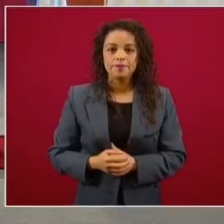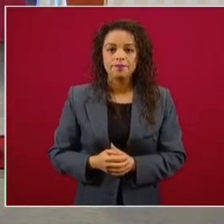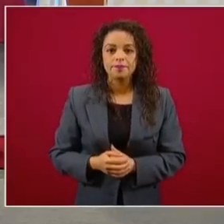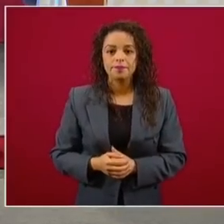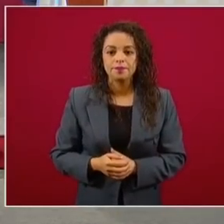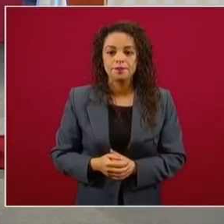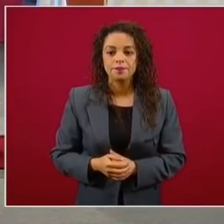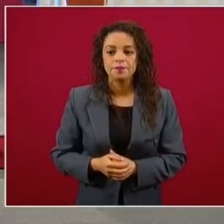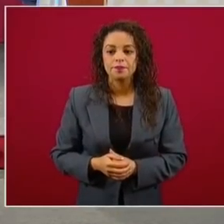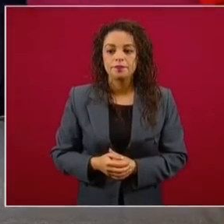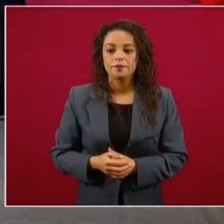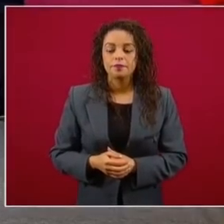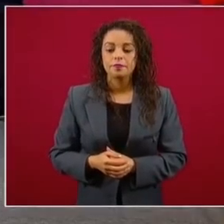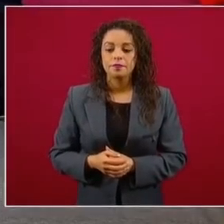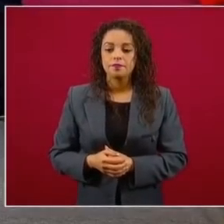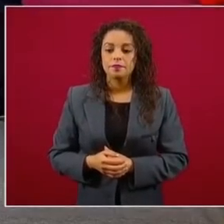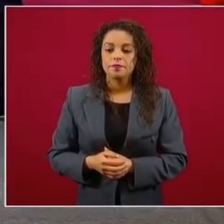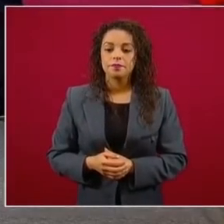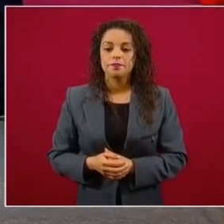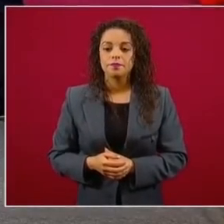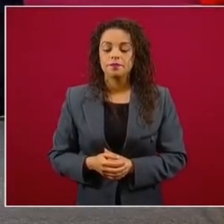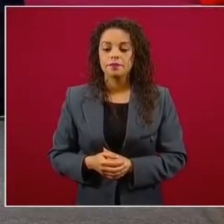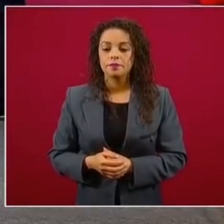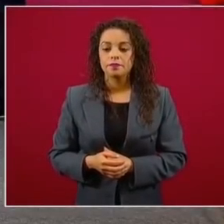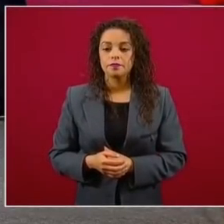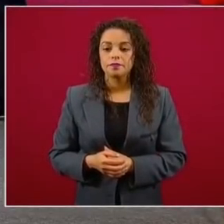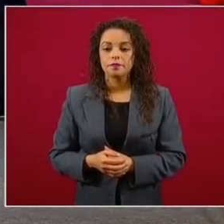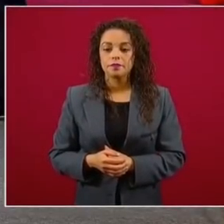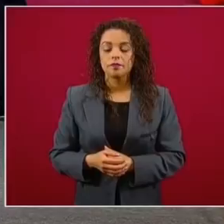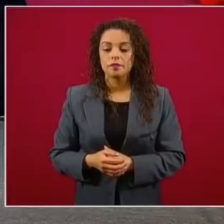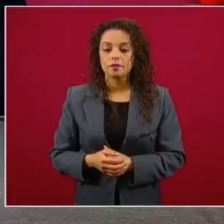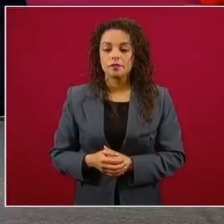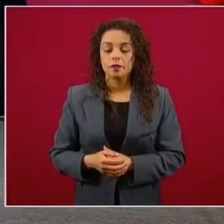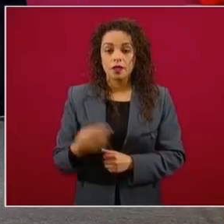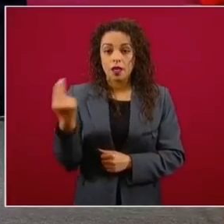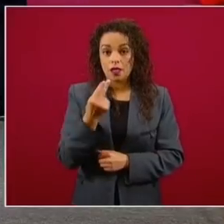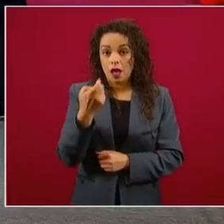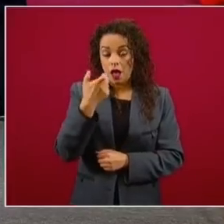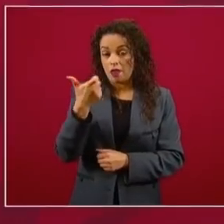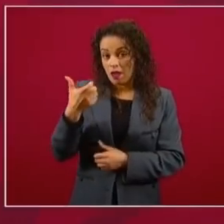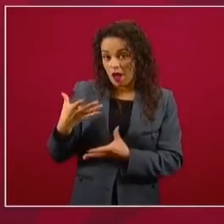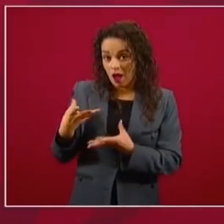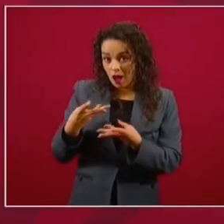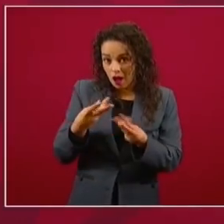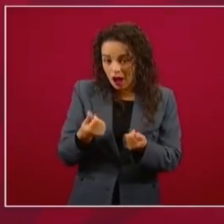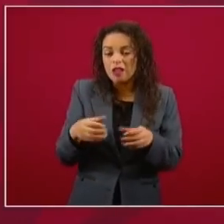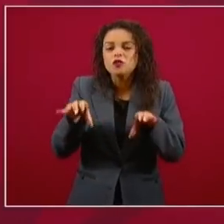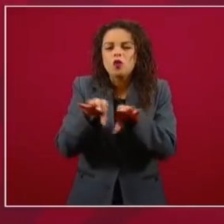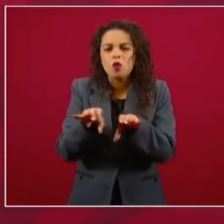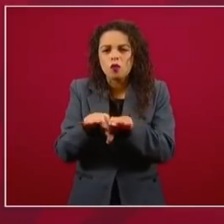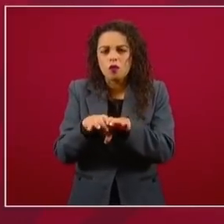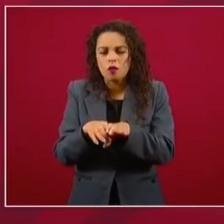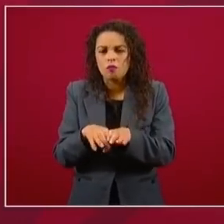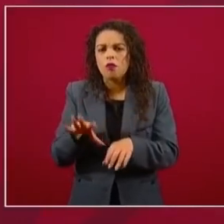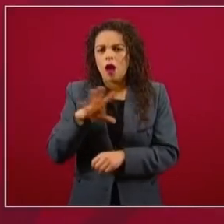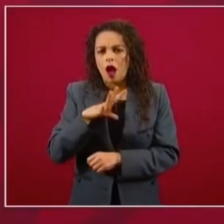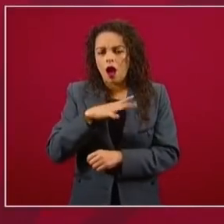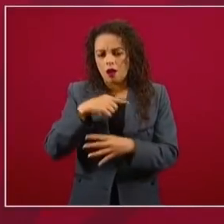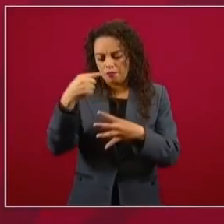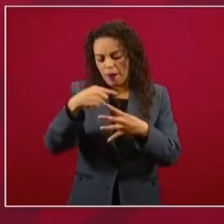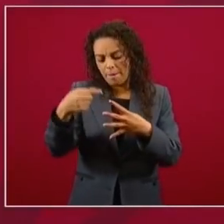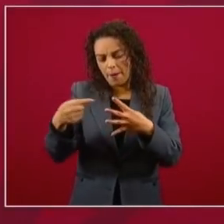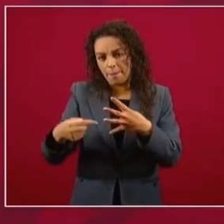se compone el gasto? Y aquí hay una serie de características que nos parece que son muy importantes de